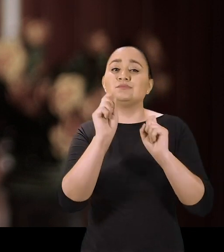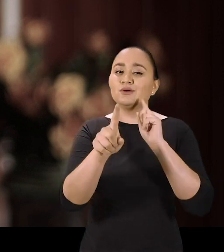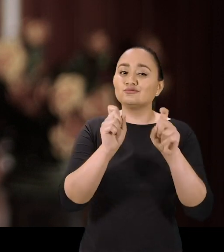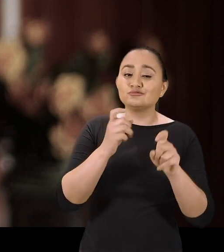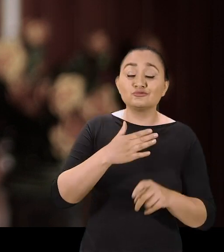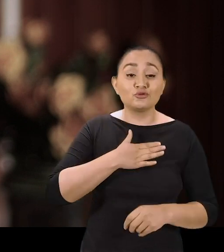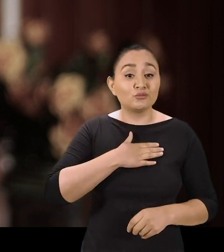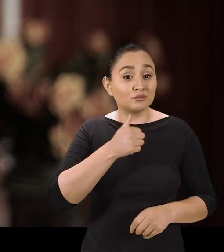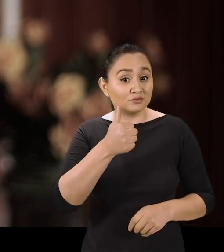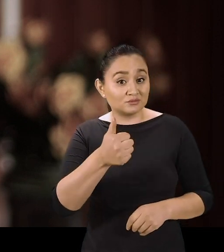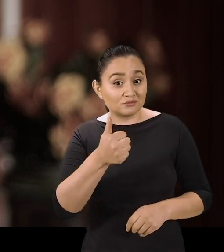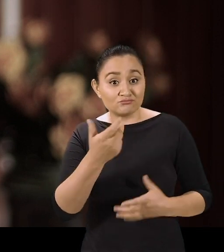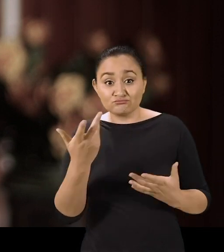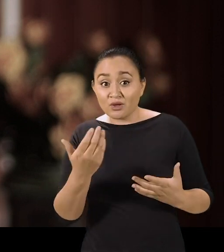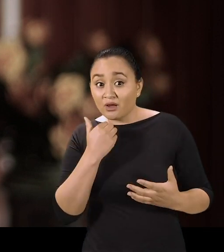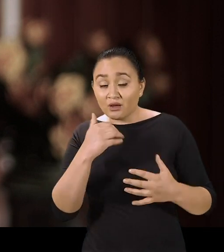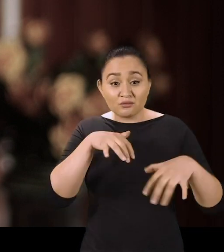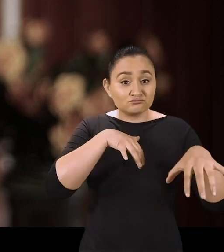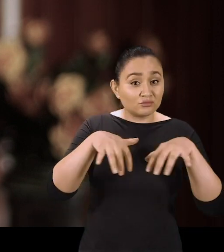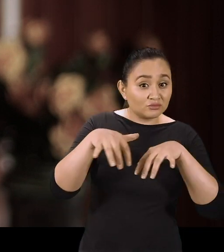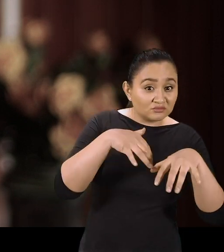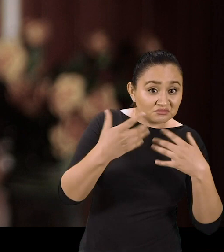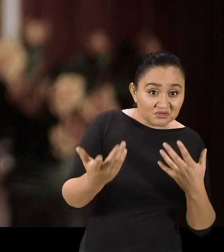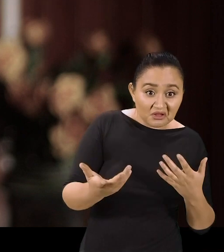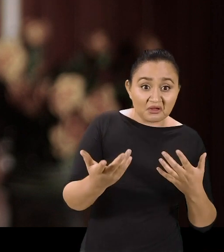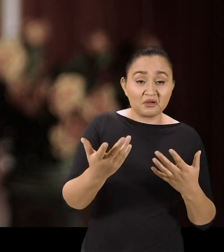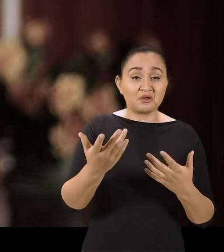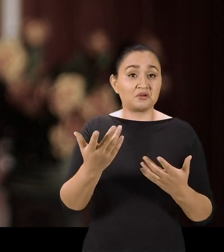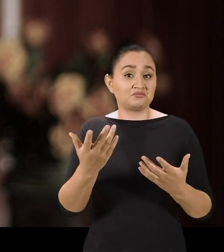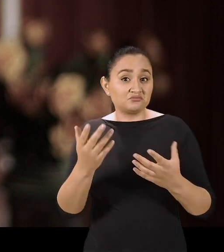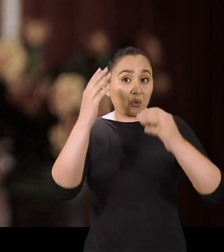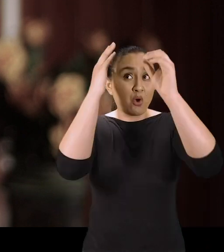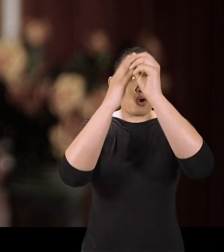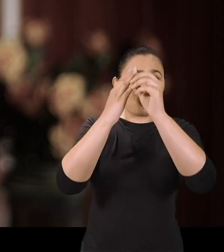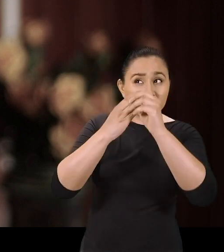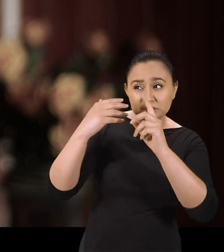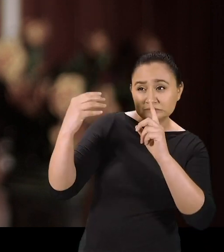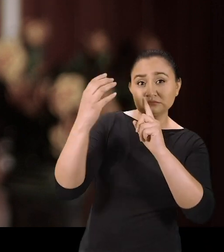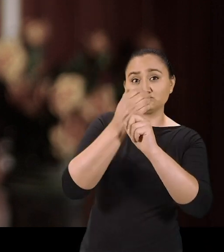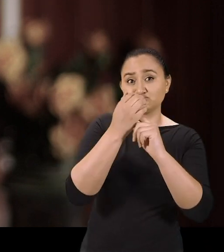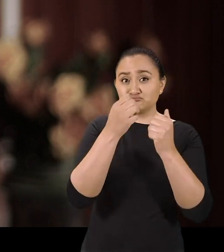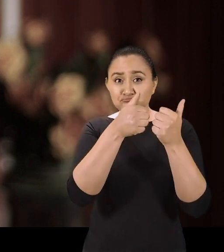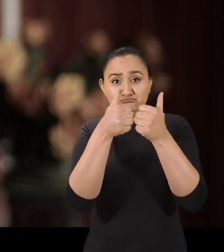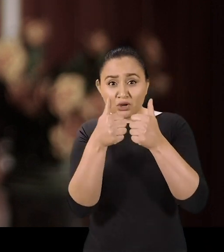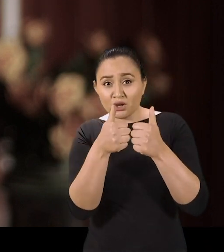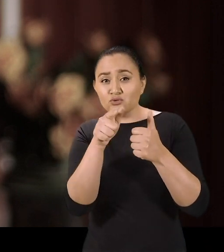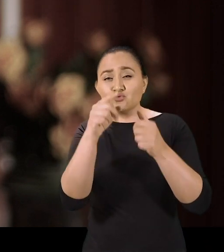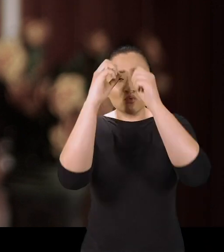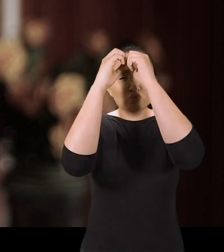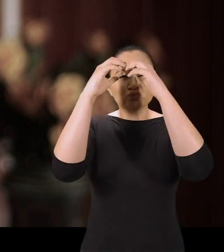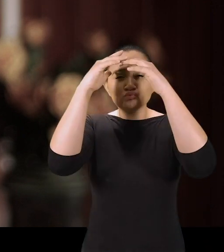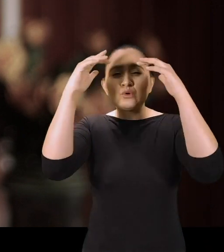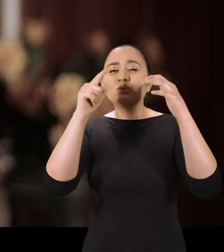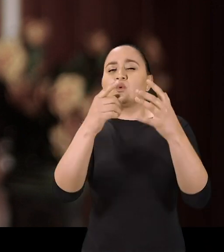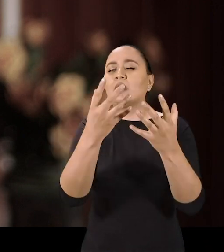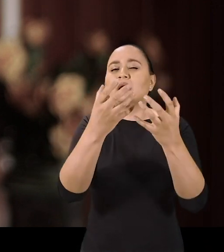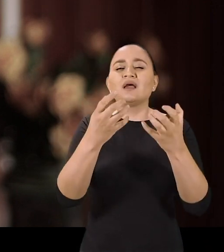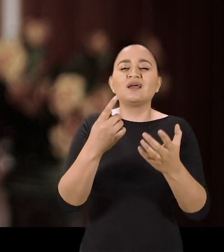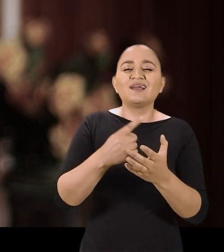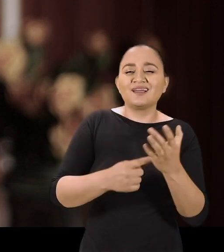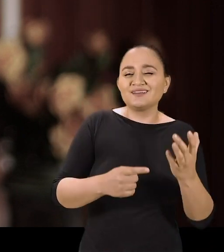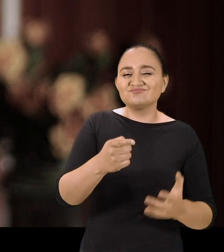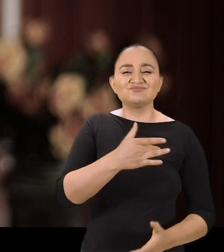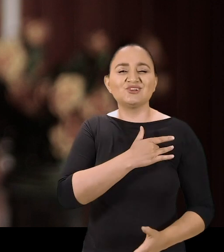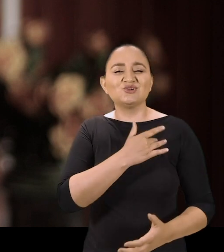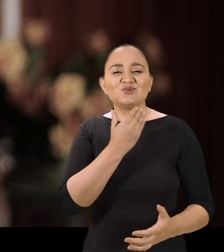preguntarles cómo están cómo van sus sus expectativas cómo van sus sube cuáles son sus sueños qué es lo